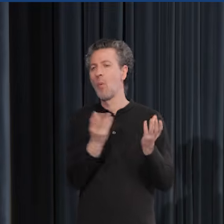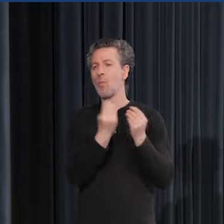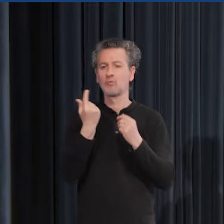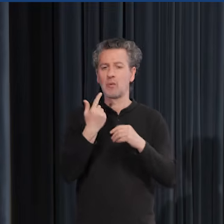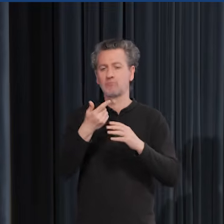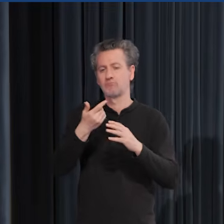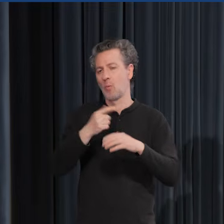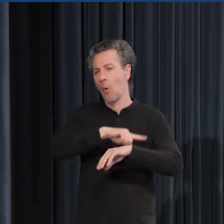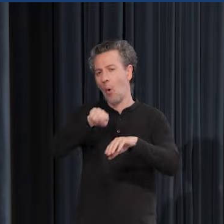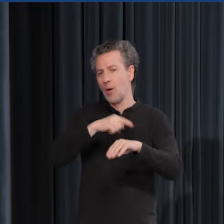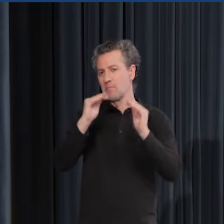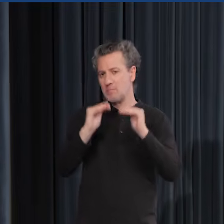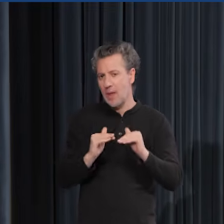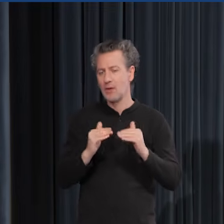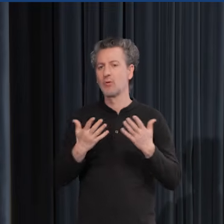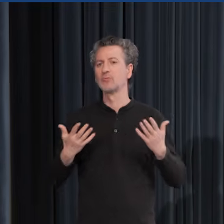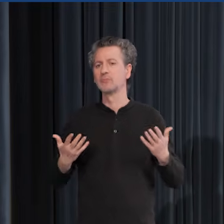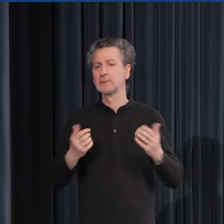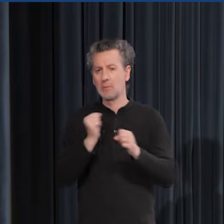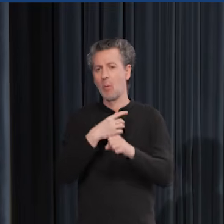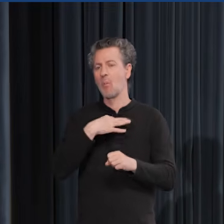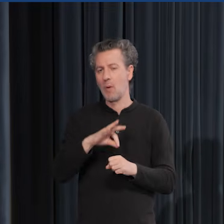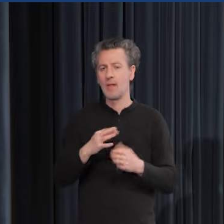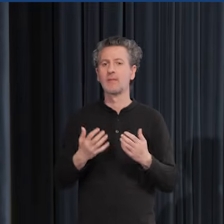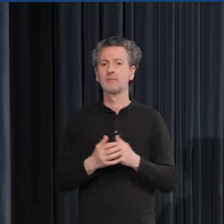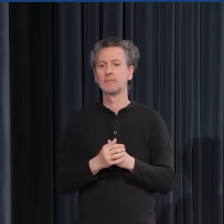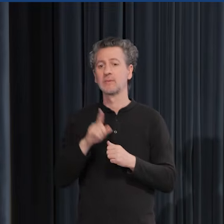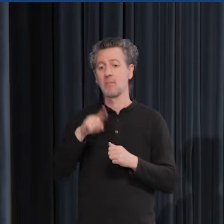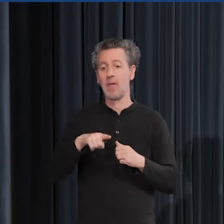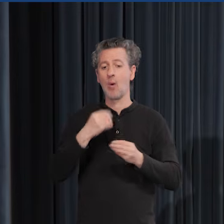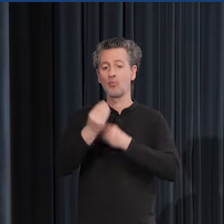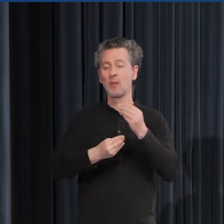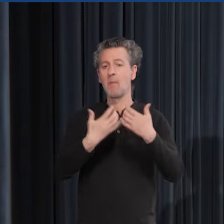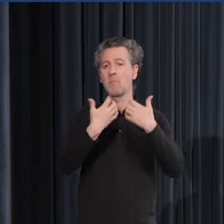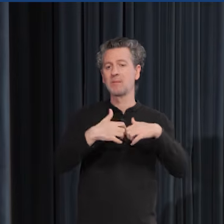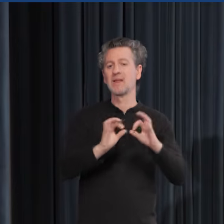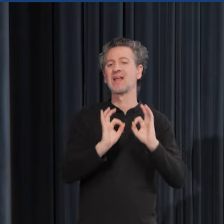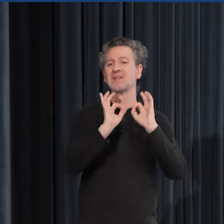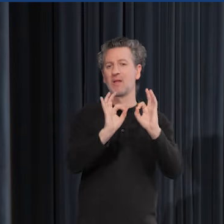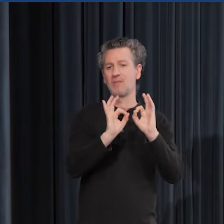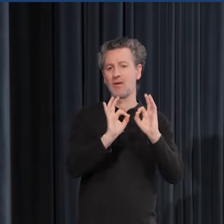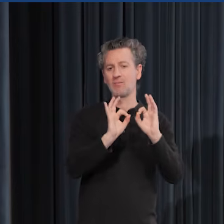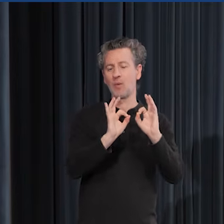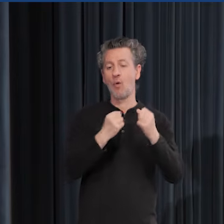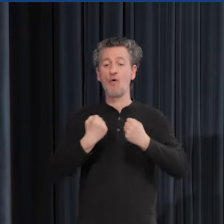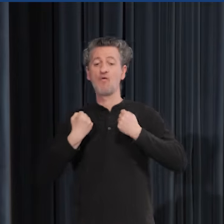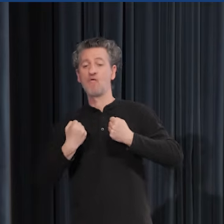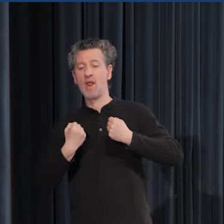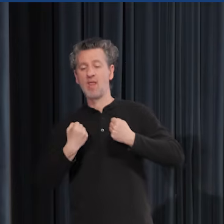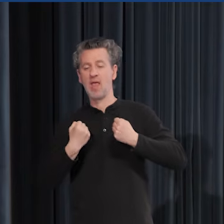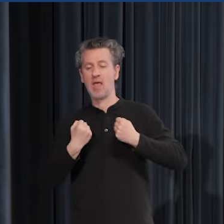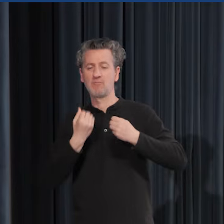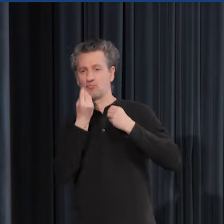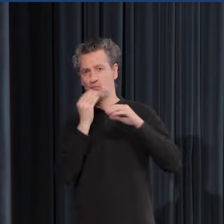tiempo parcial y se está utilizando, entre otras cuestiones, maquinaria especializada que sustituye a la fuerza bruta, ¿no?